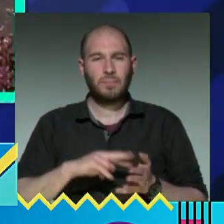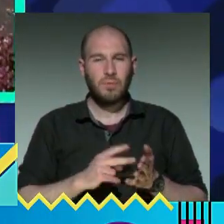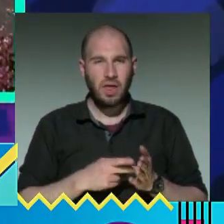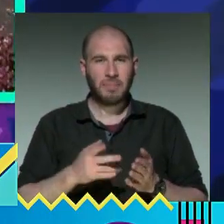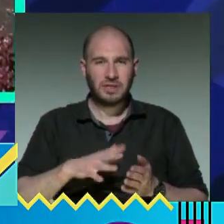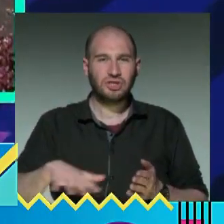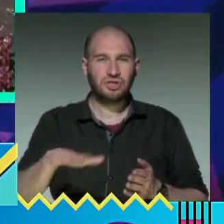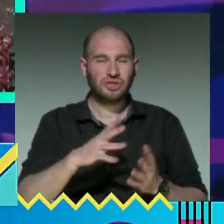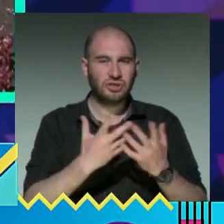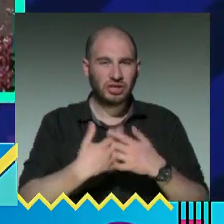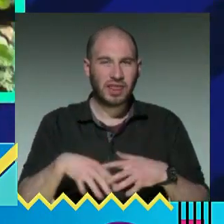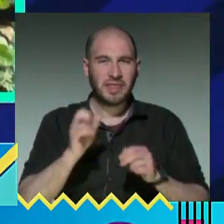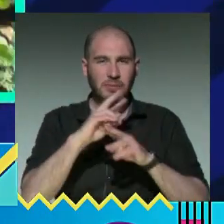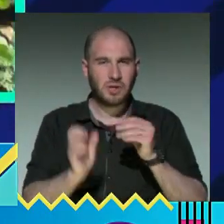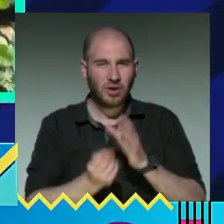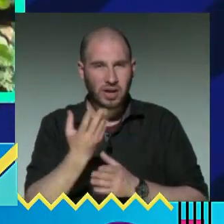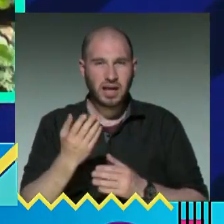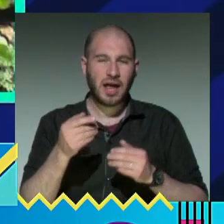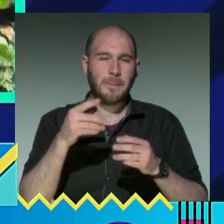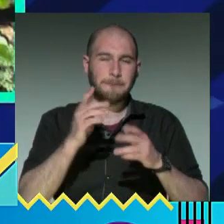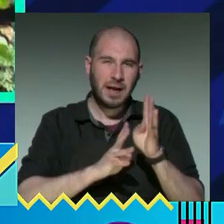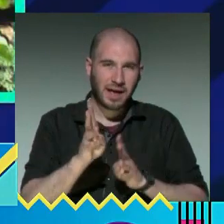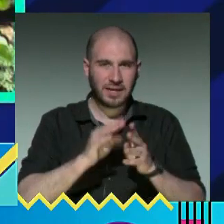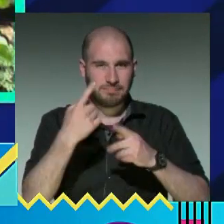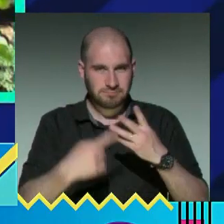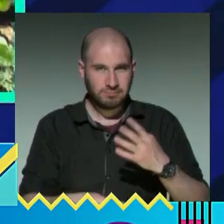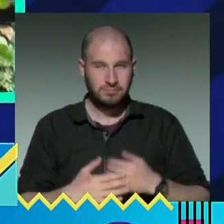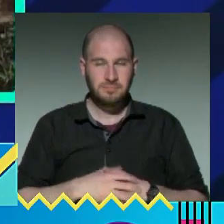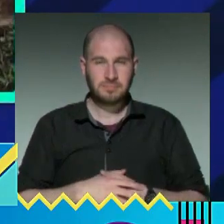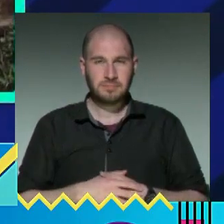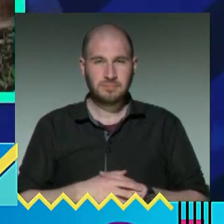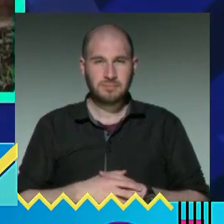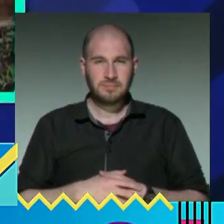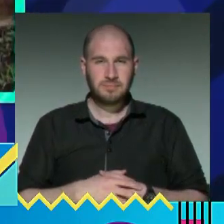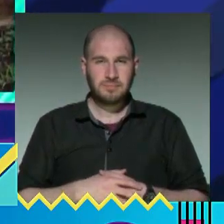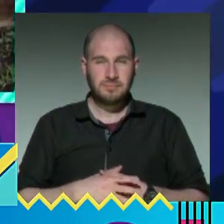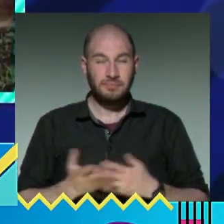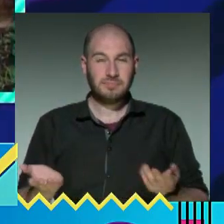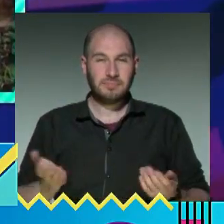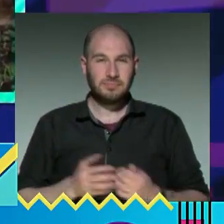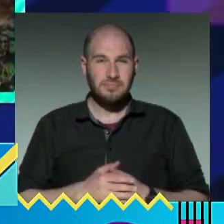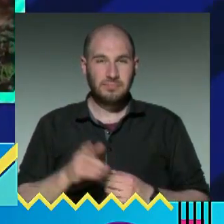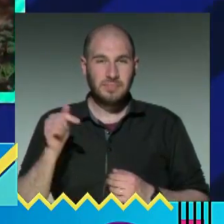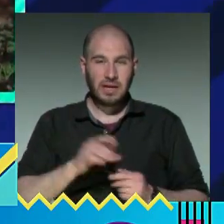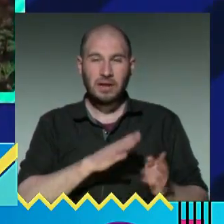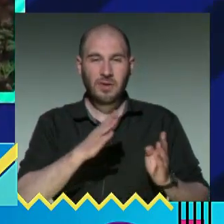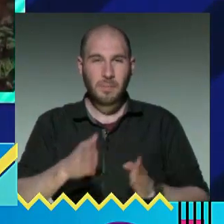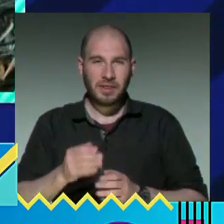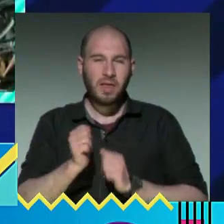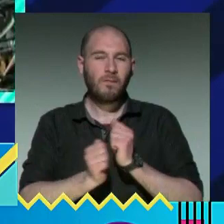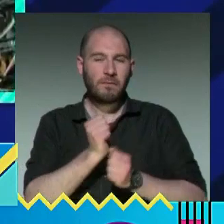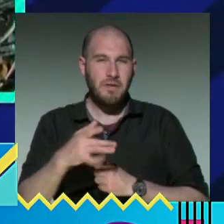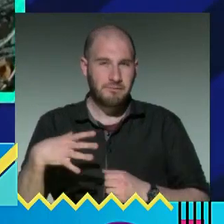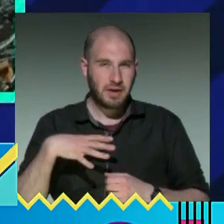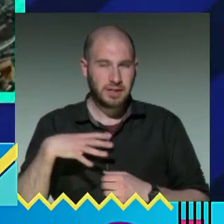más asociadas a temas de tecnología, más equipamiento y maquinaria, que bueno, obviamente están en la fase más de